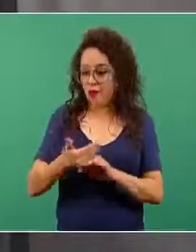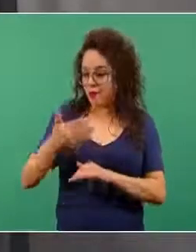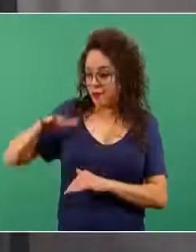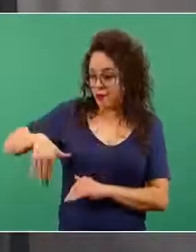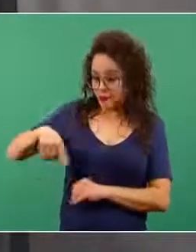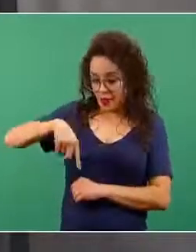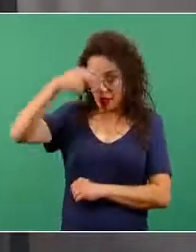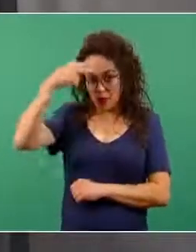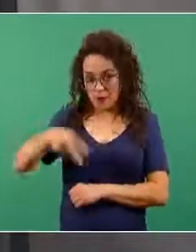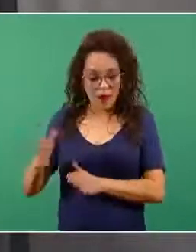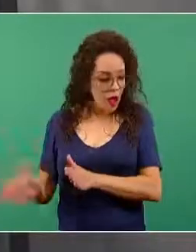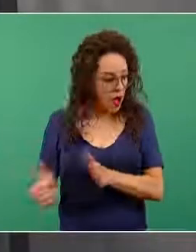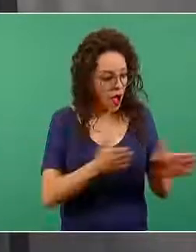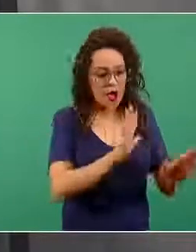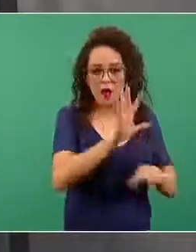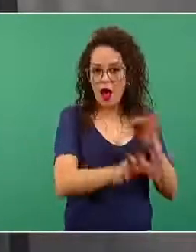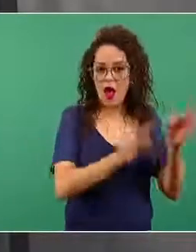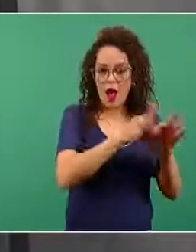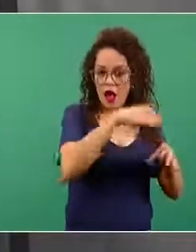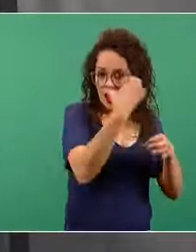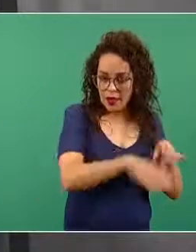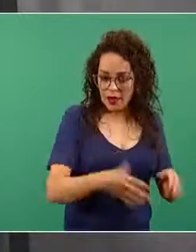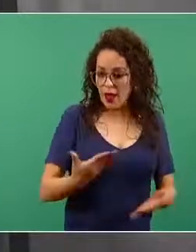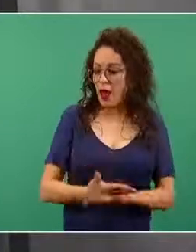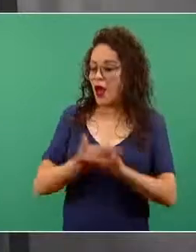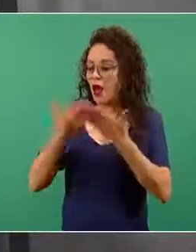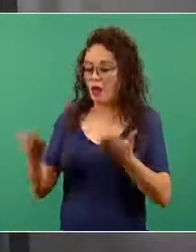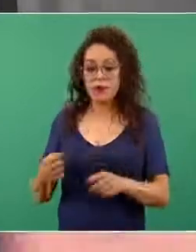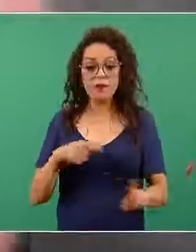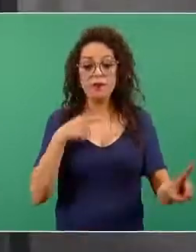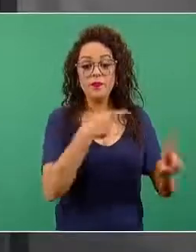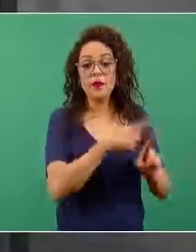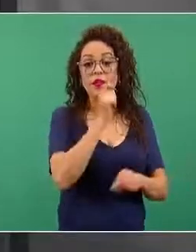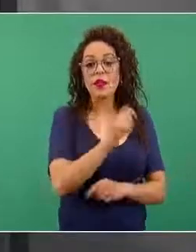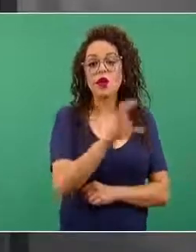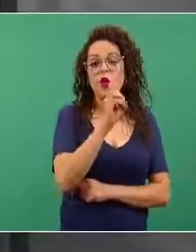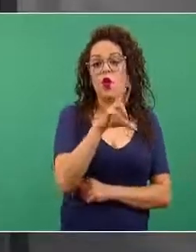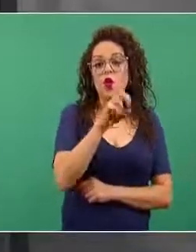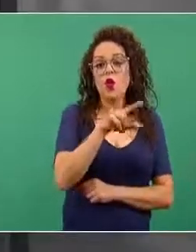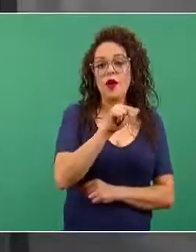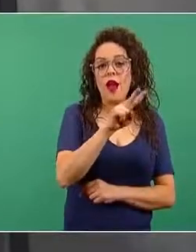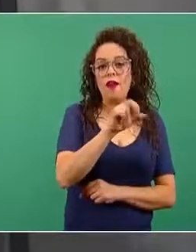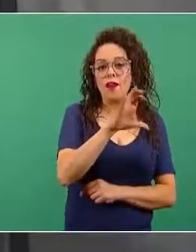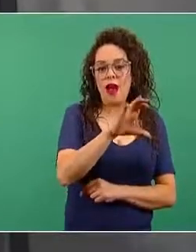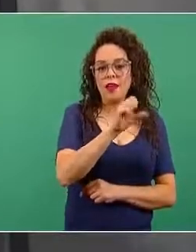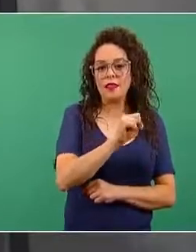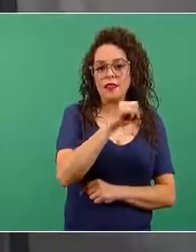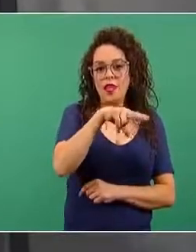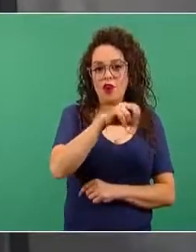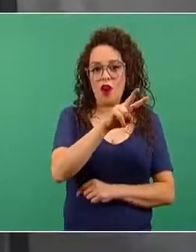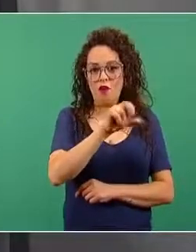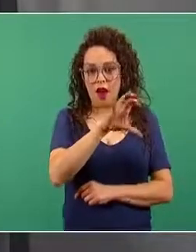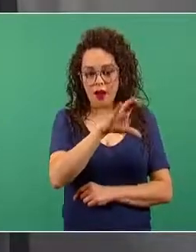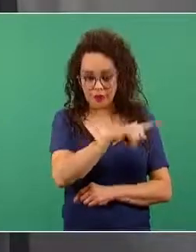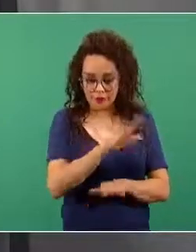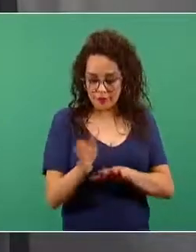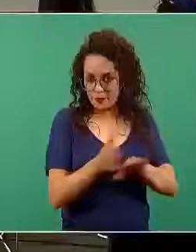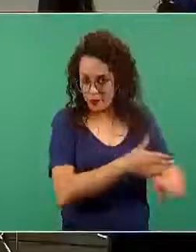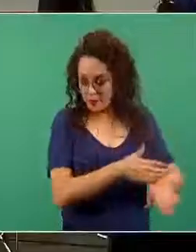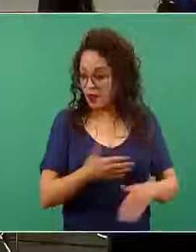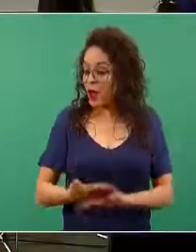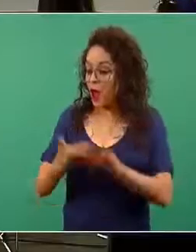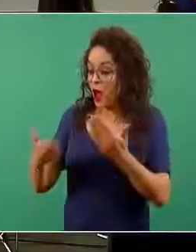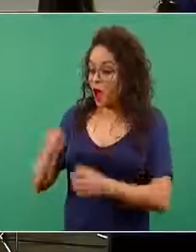caso mexicano, que fue con la vacuna CoronaVac Sinovac. Ahora me paso a la condición de Dinamarca, en donde